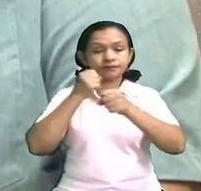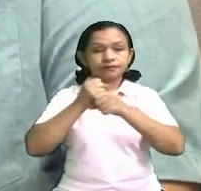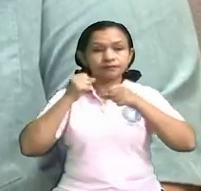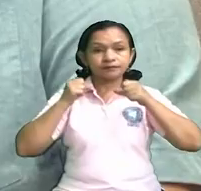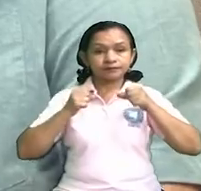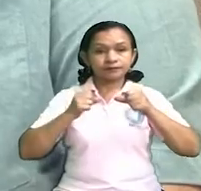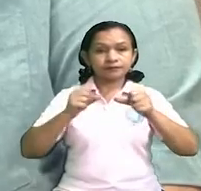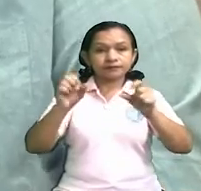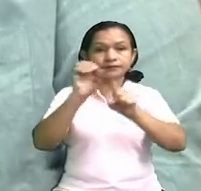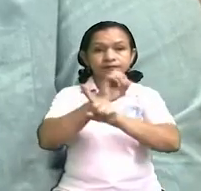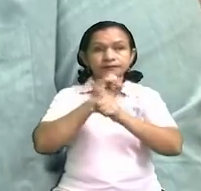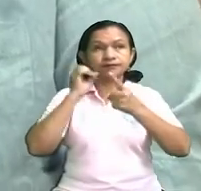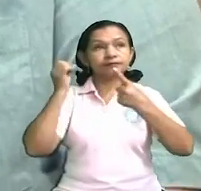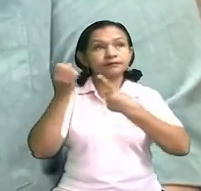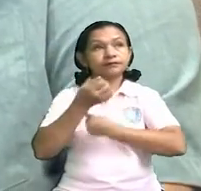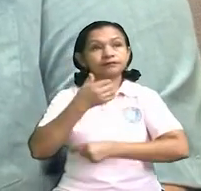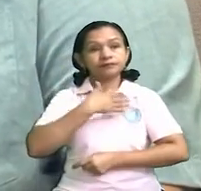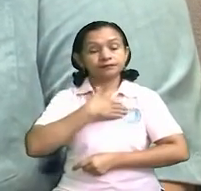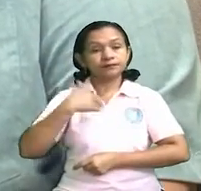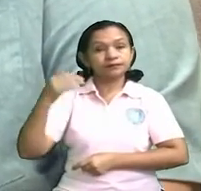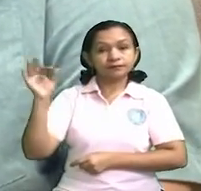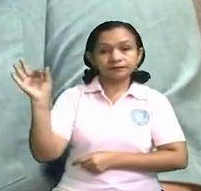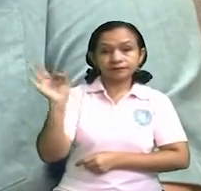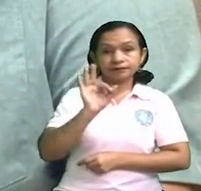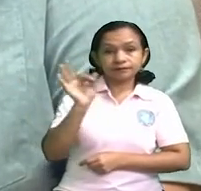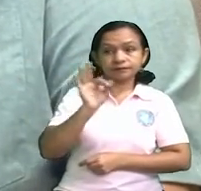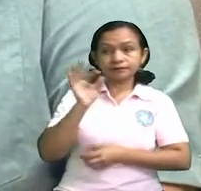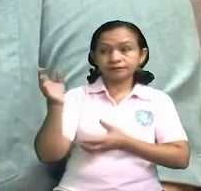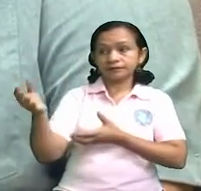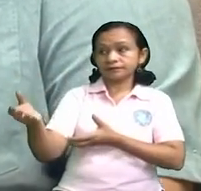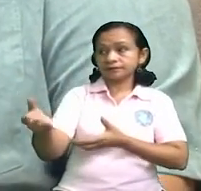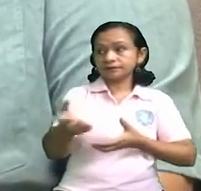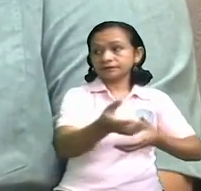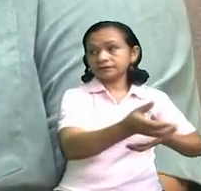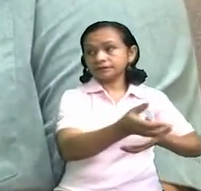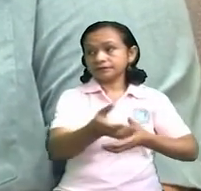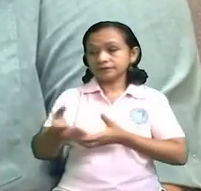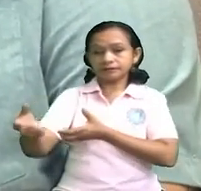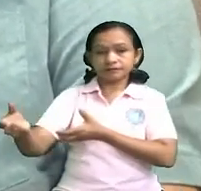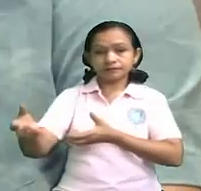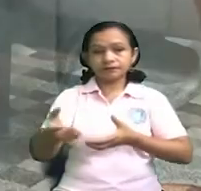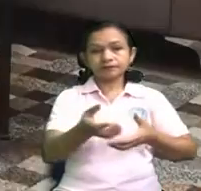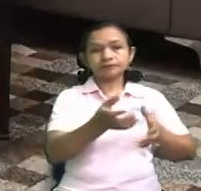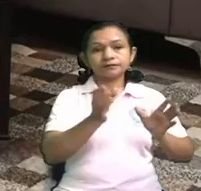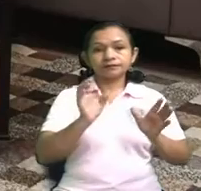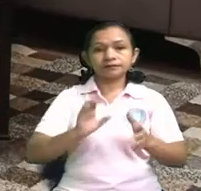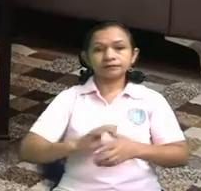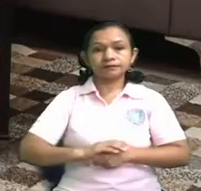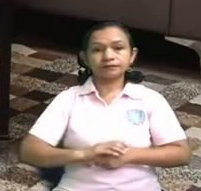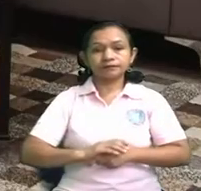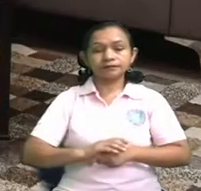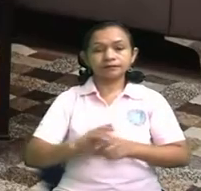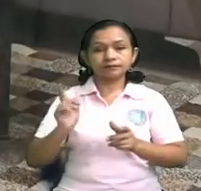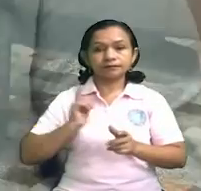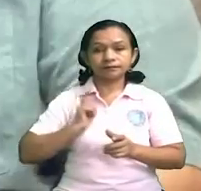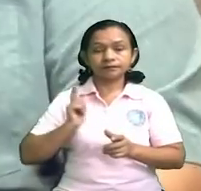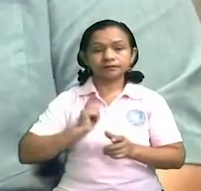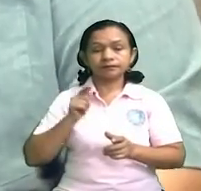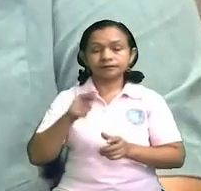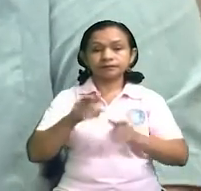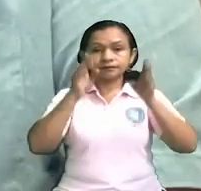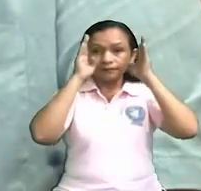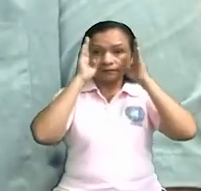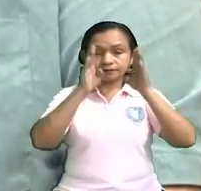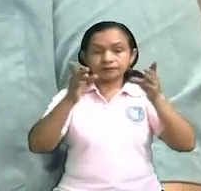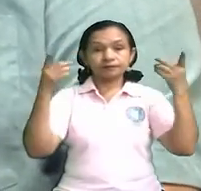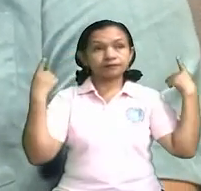manera organizada, mejor estructurada, los bomberos en Nicaragua. También tenemos el servicio que brinda